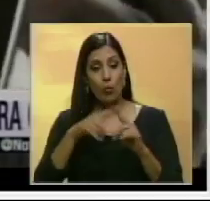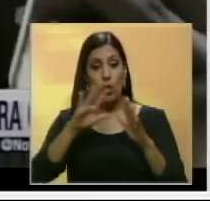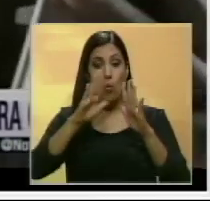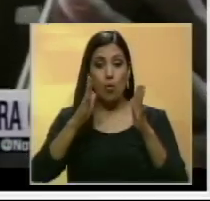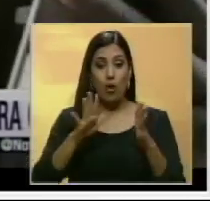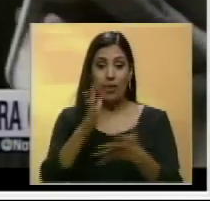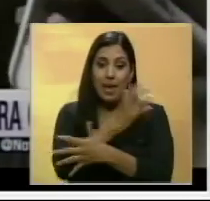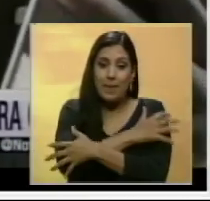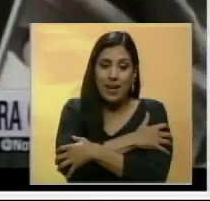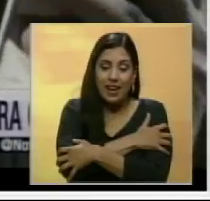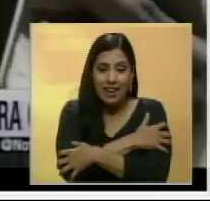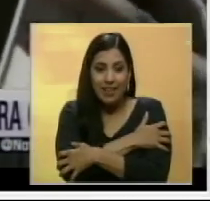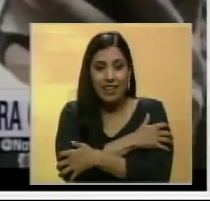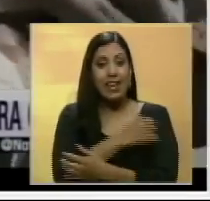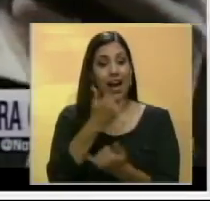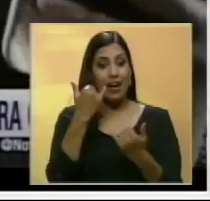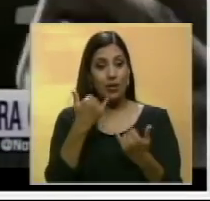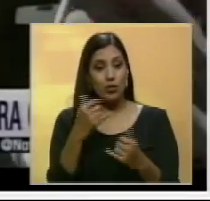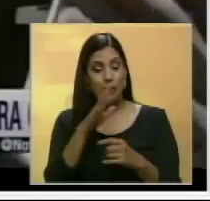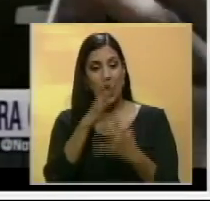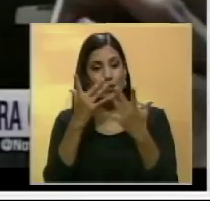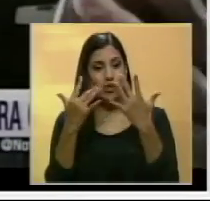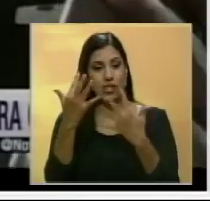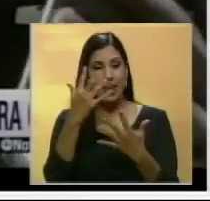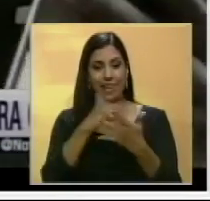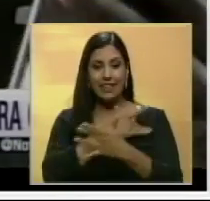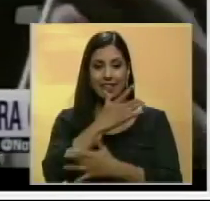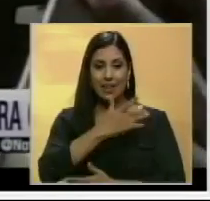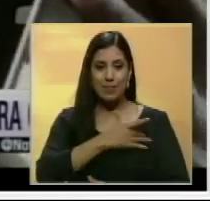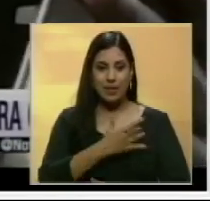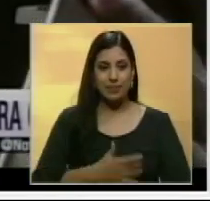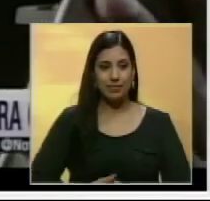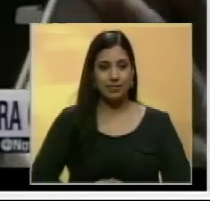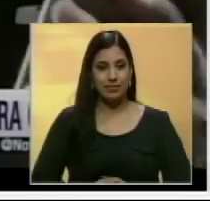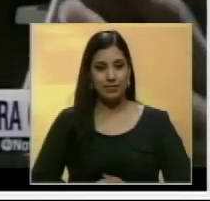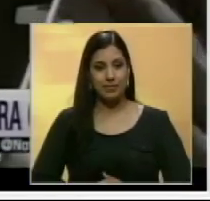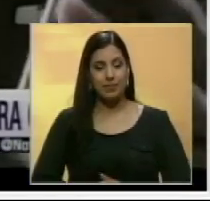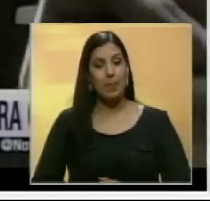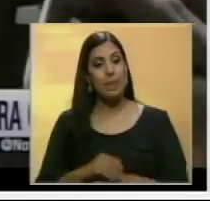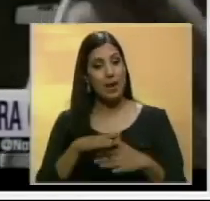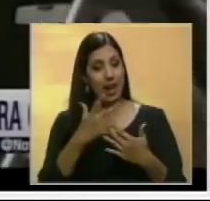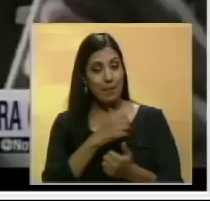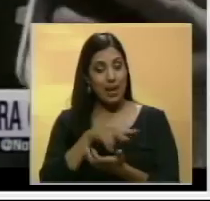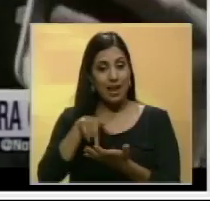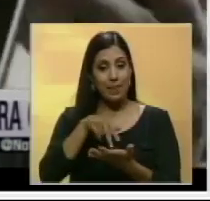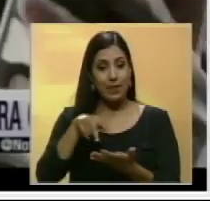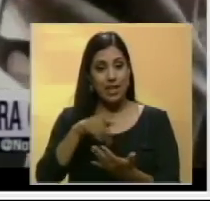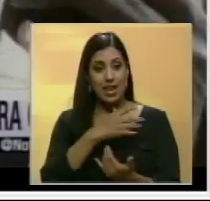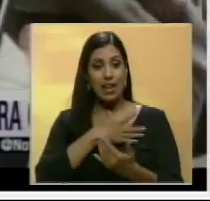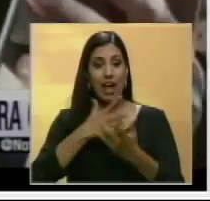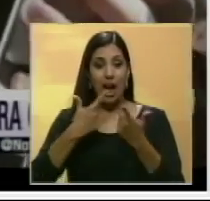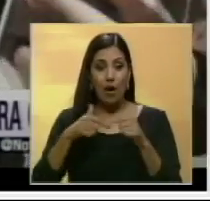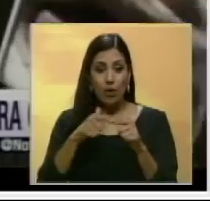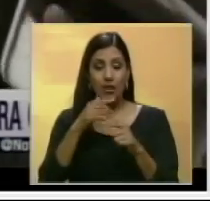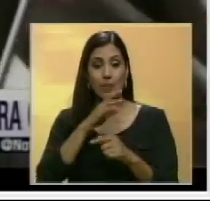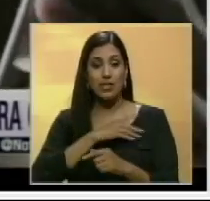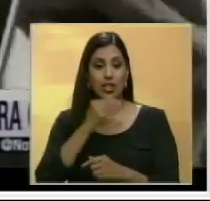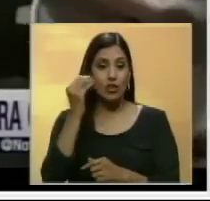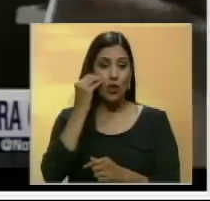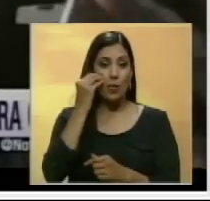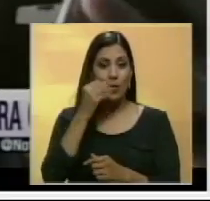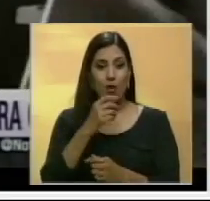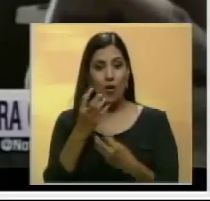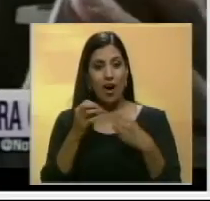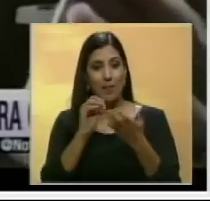cuerpo, arrópame, con tus manos siénteme, bailame, y es con un